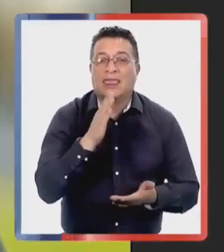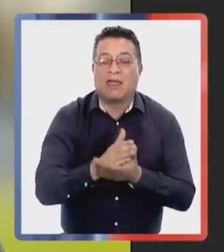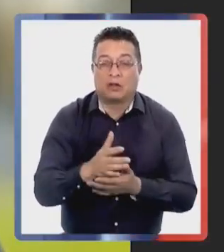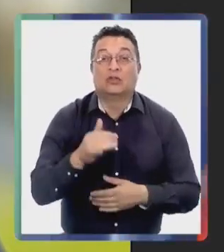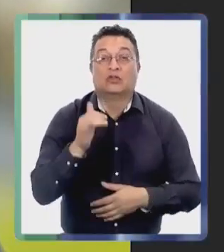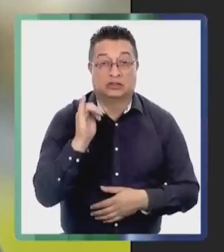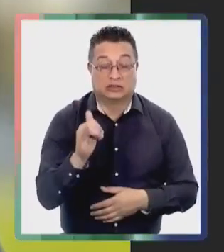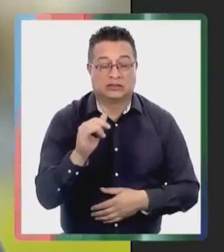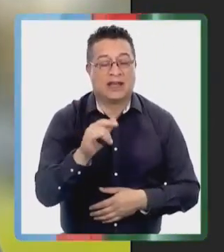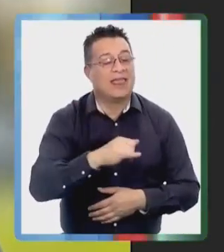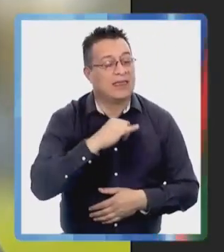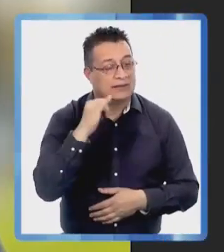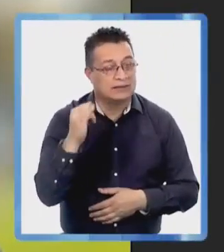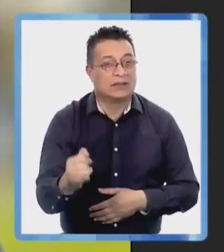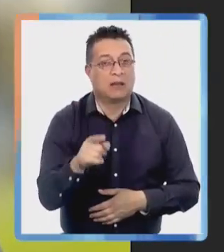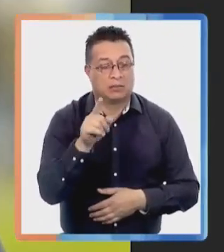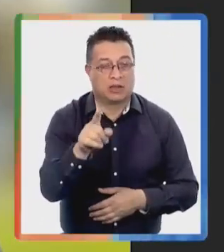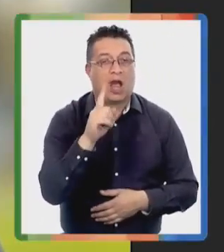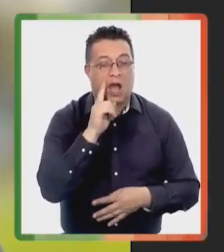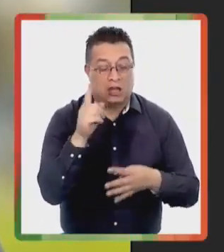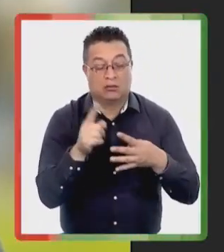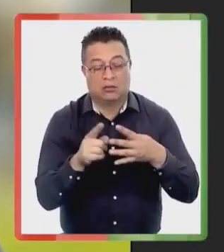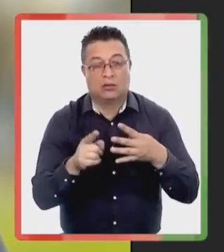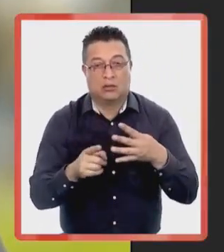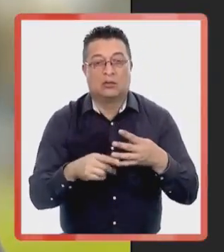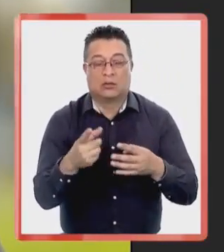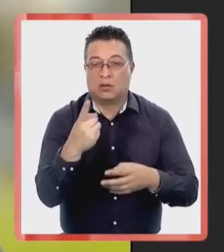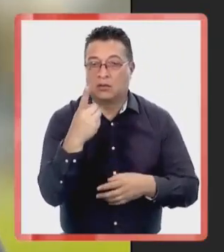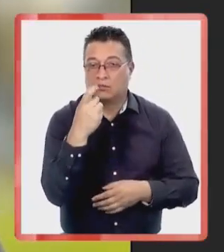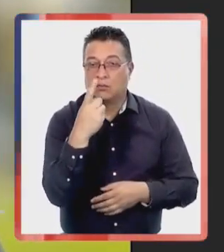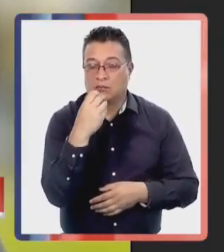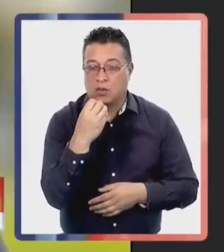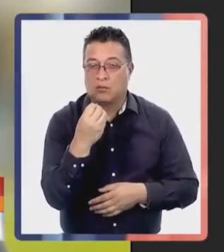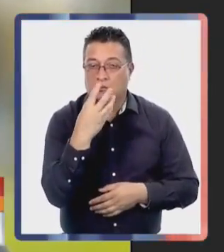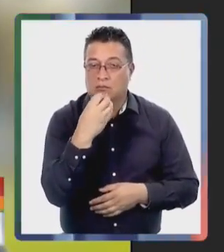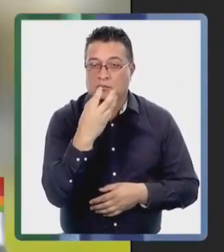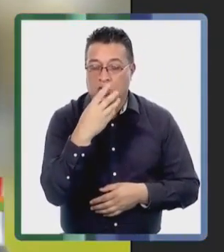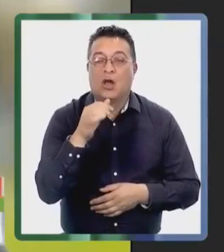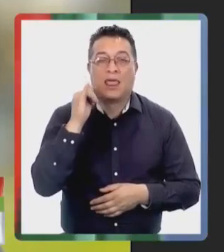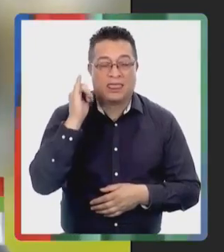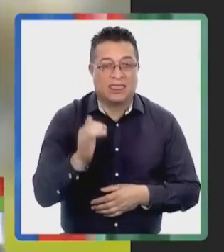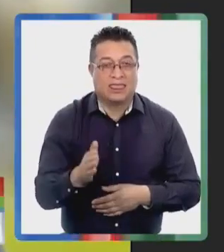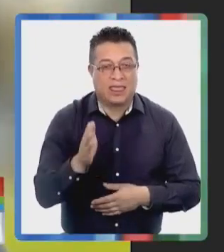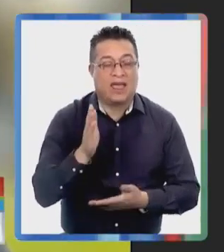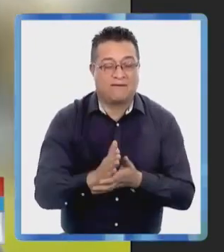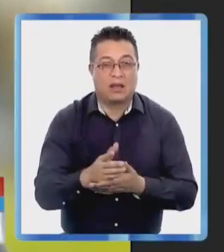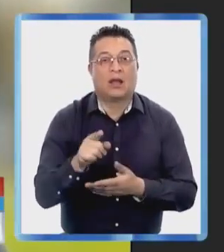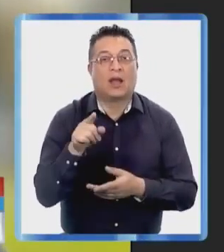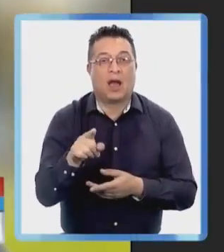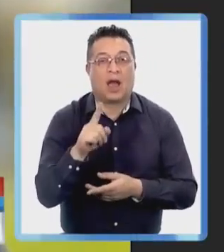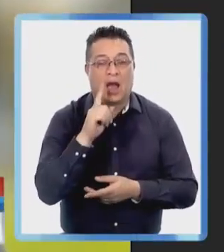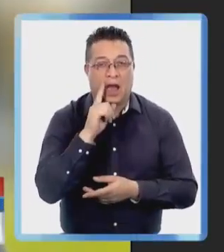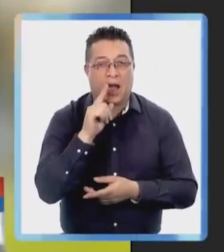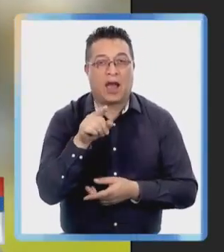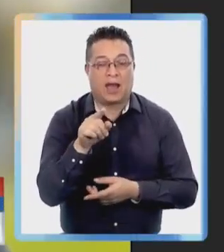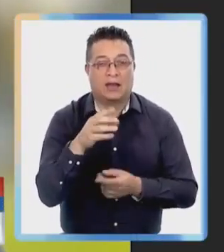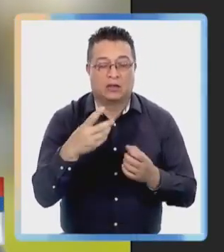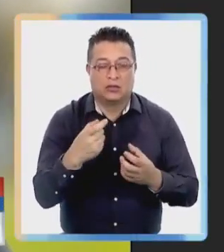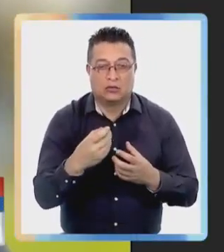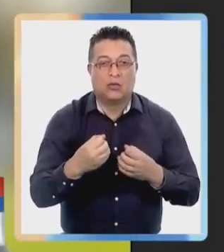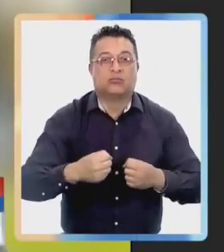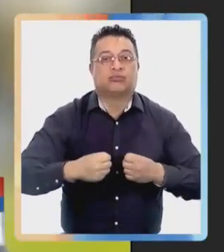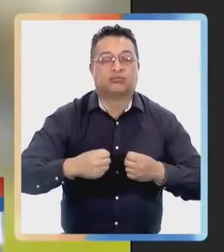cartera? Sí, los pacientes siempre tienen indicación de usar sus inhaladores, tienen indicado esquemas que son los esquemas de